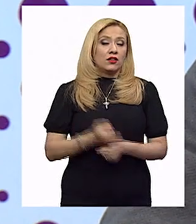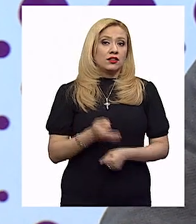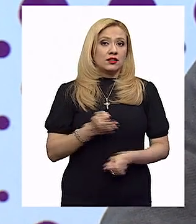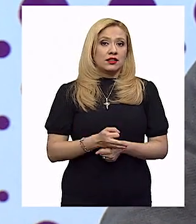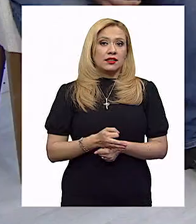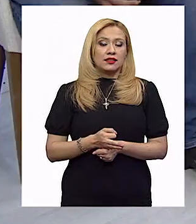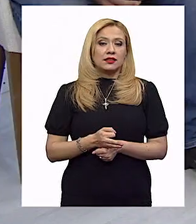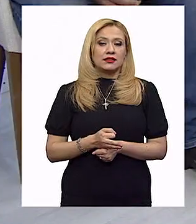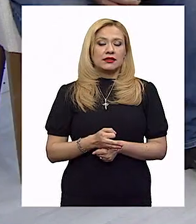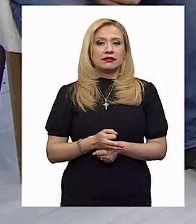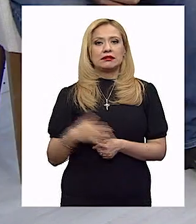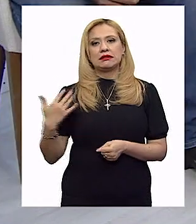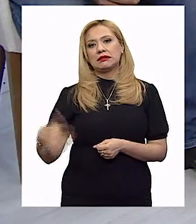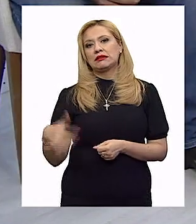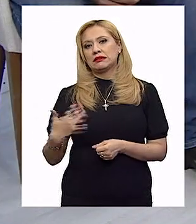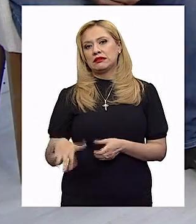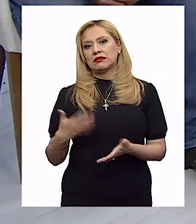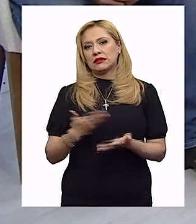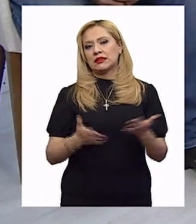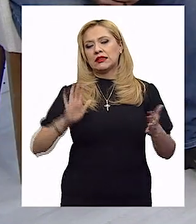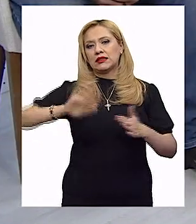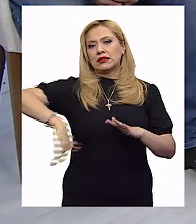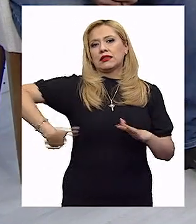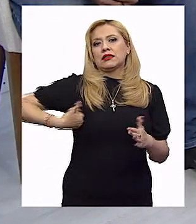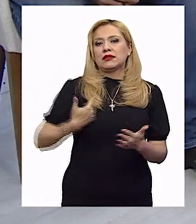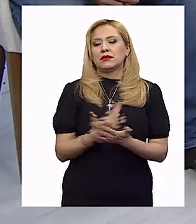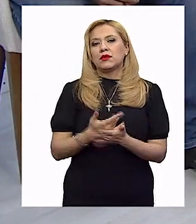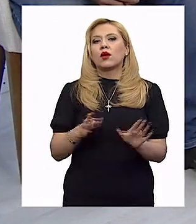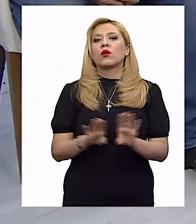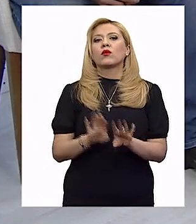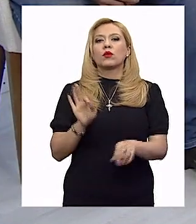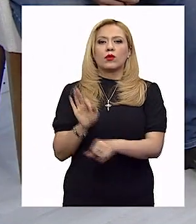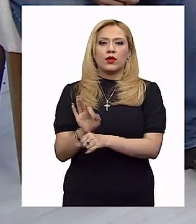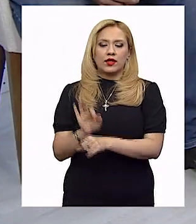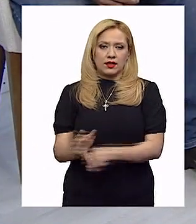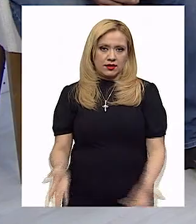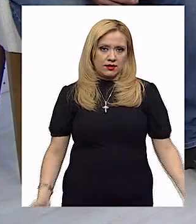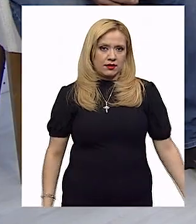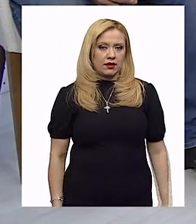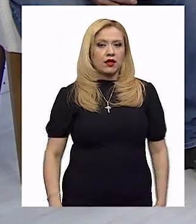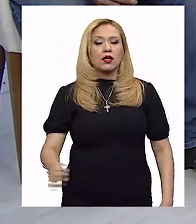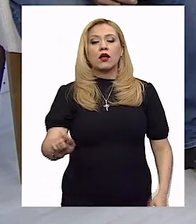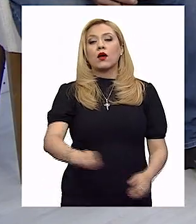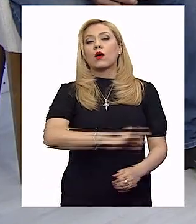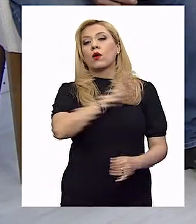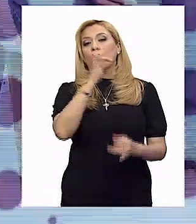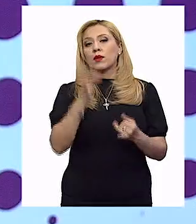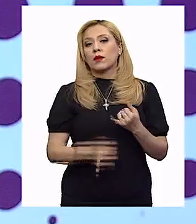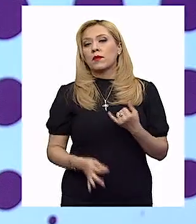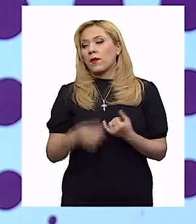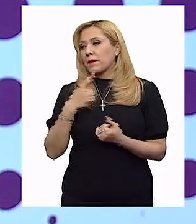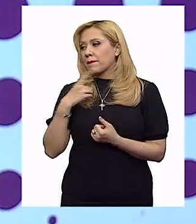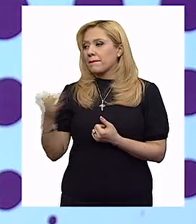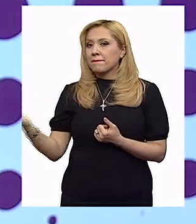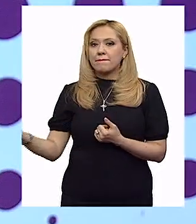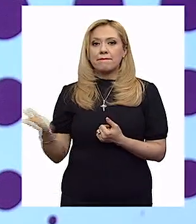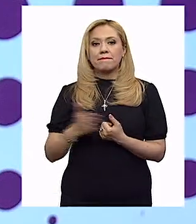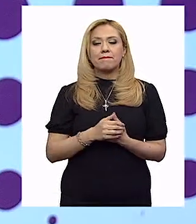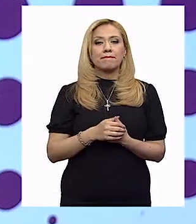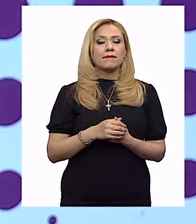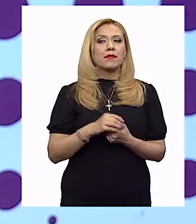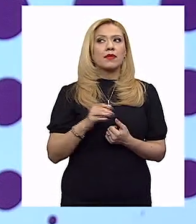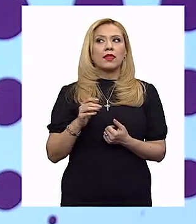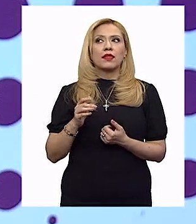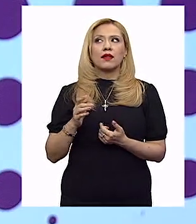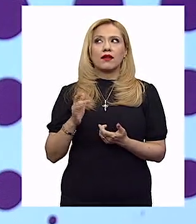actualmente es una de las grandes agendas pendientes de cómo se puede proteger. Y por último, como decía Edu al principio,